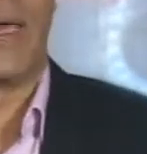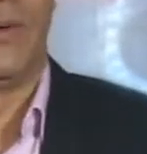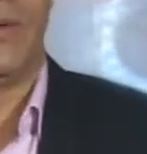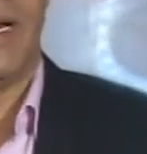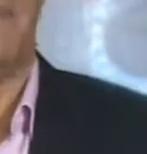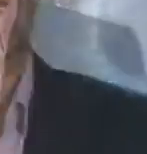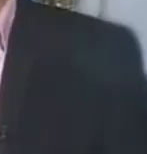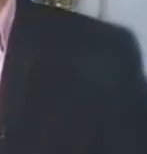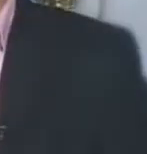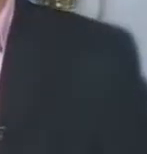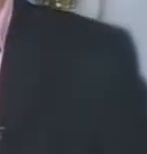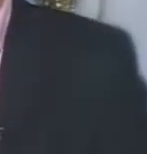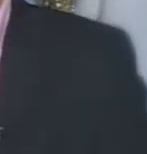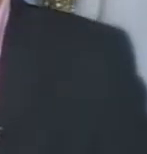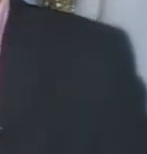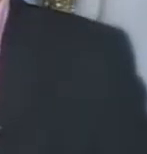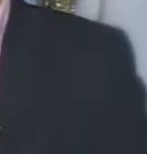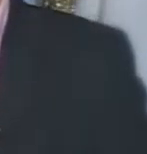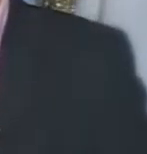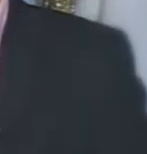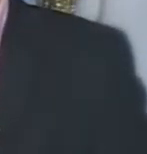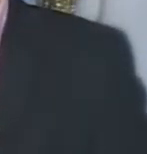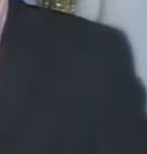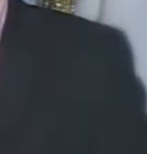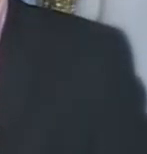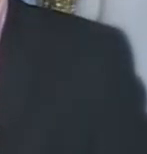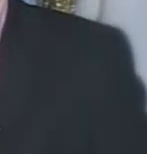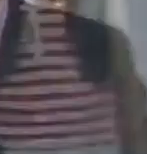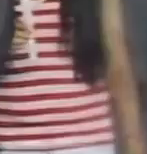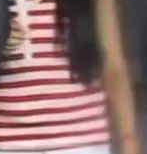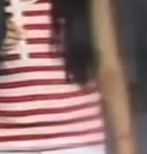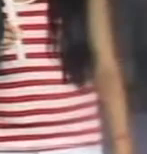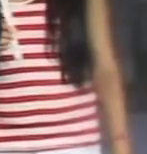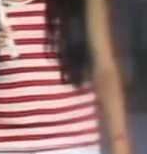Que en el nuevo año la paz en Colombia sea nuestra mejor noticia.